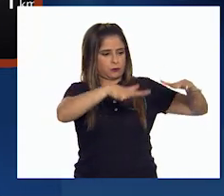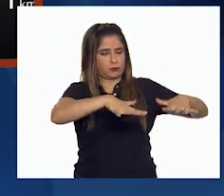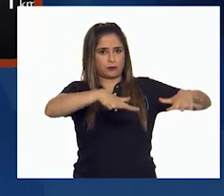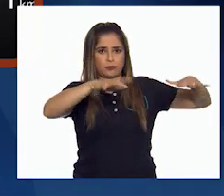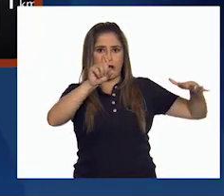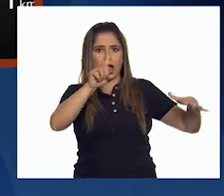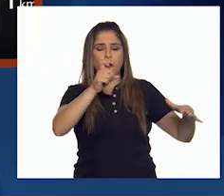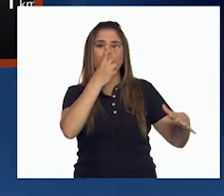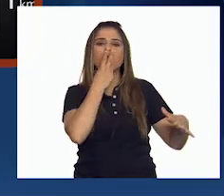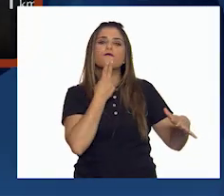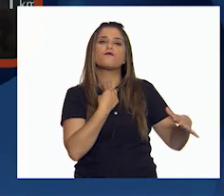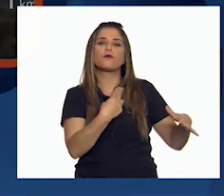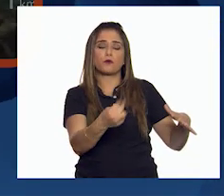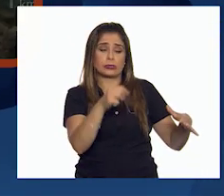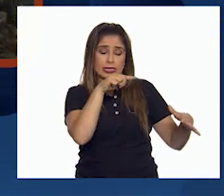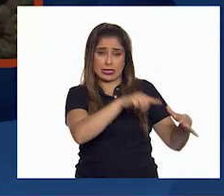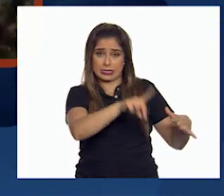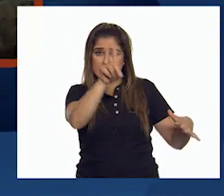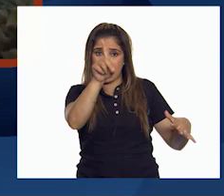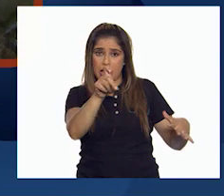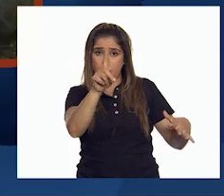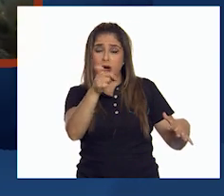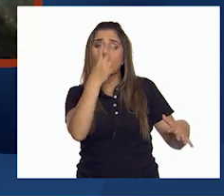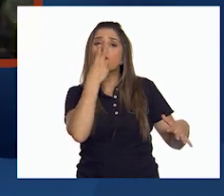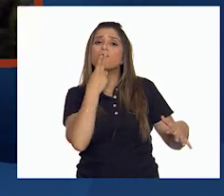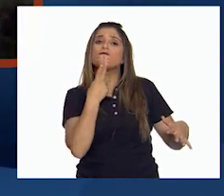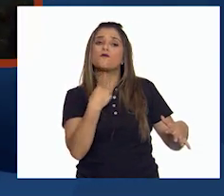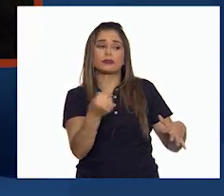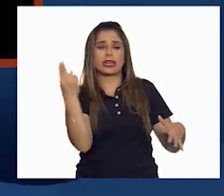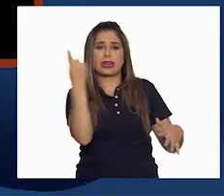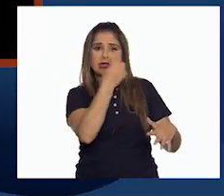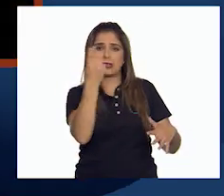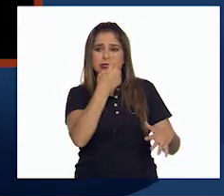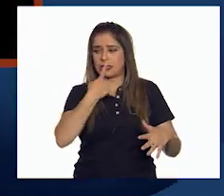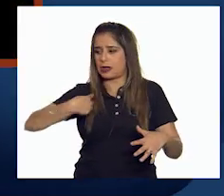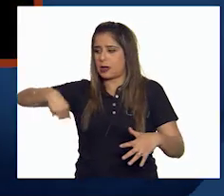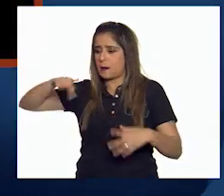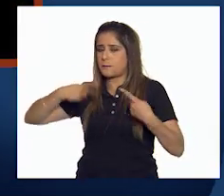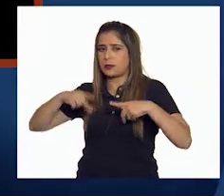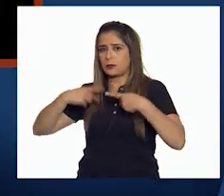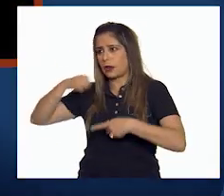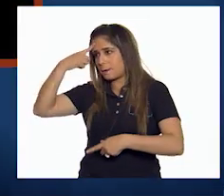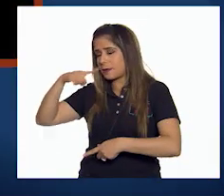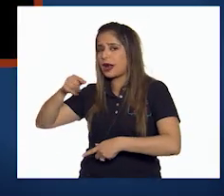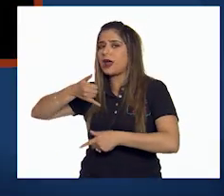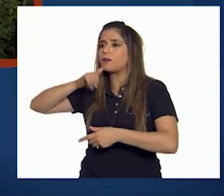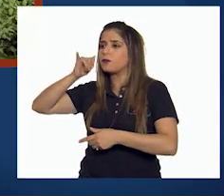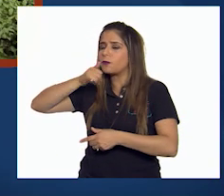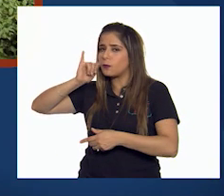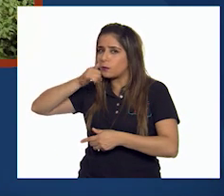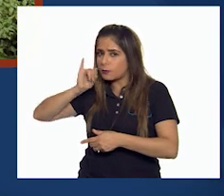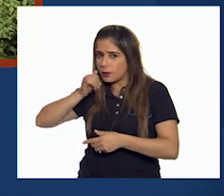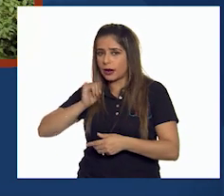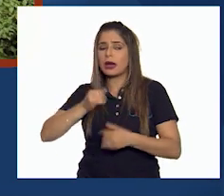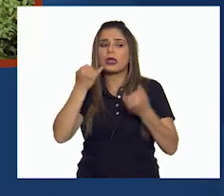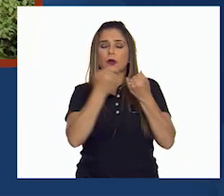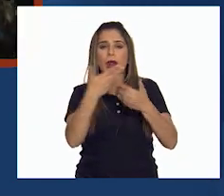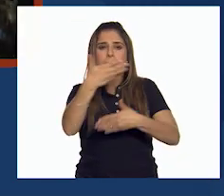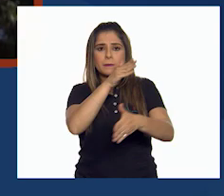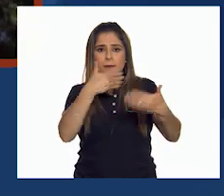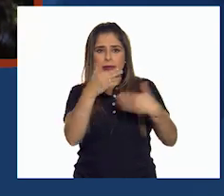Esta es el agua que utilizamos y de la que dependen los otros usuarios del agua. México posee